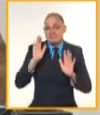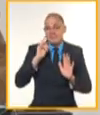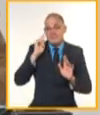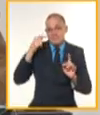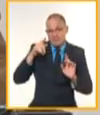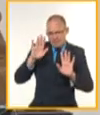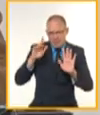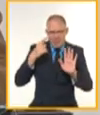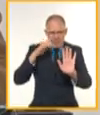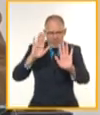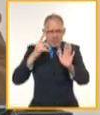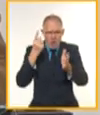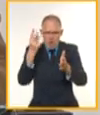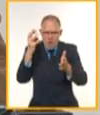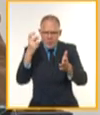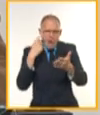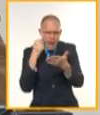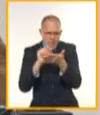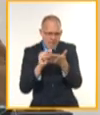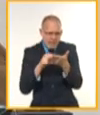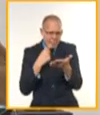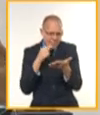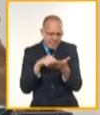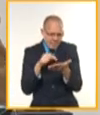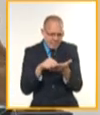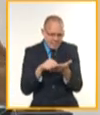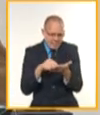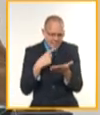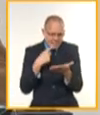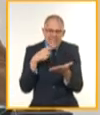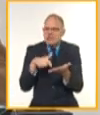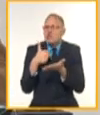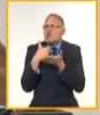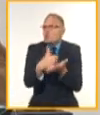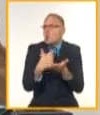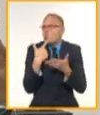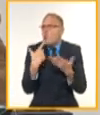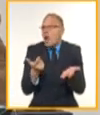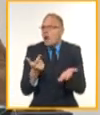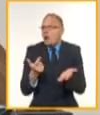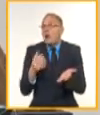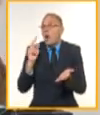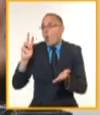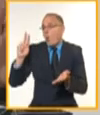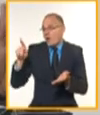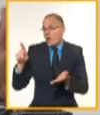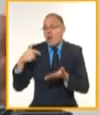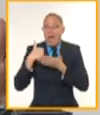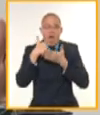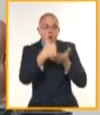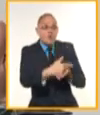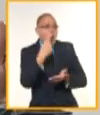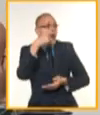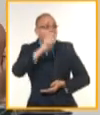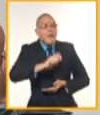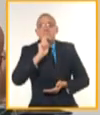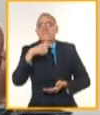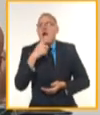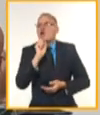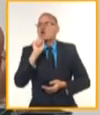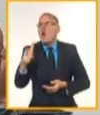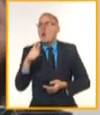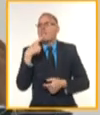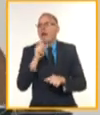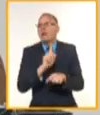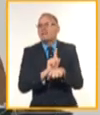tenía anotado por aquí, es que es directamente una ayuda para comprar misiles de defensa antiaérea. Bueno, eso es lo que dice Keir